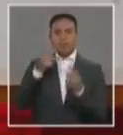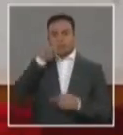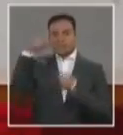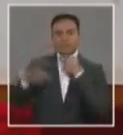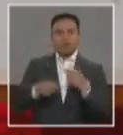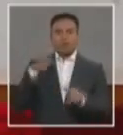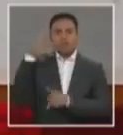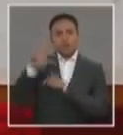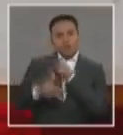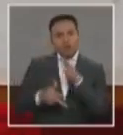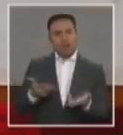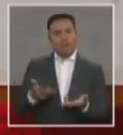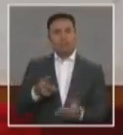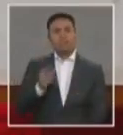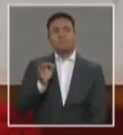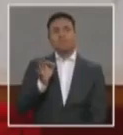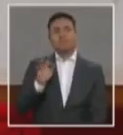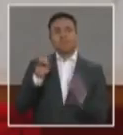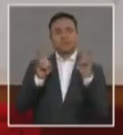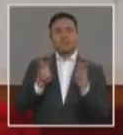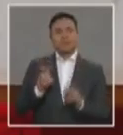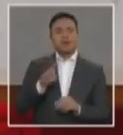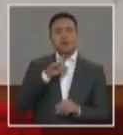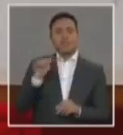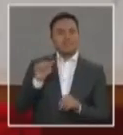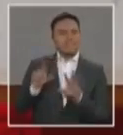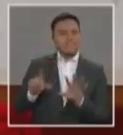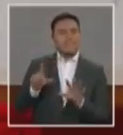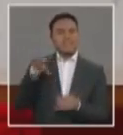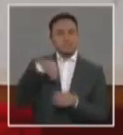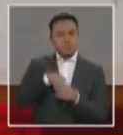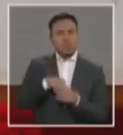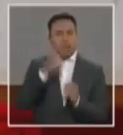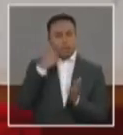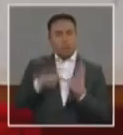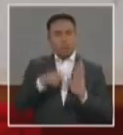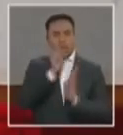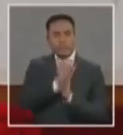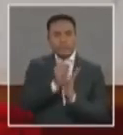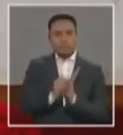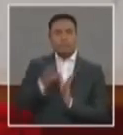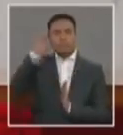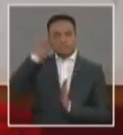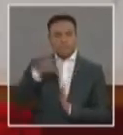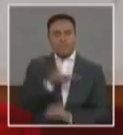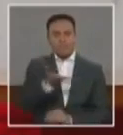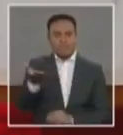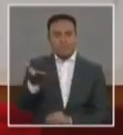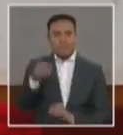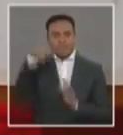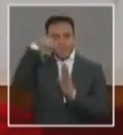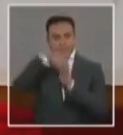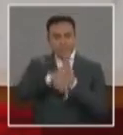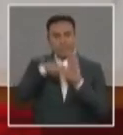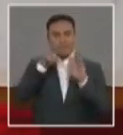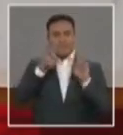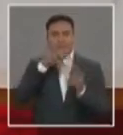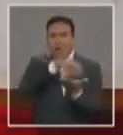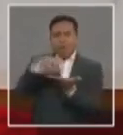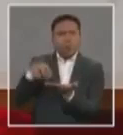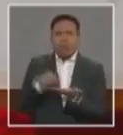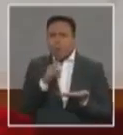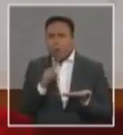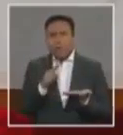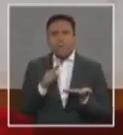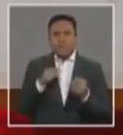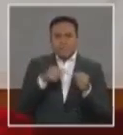aá se pone inmediatamente a poner trabas a los avances Y no y no destacan lo bueno entonces ahí